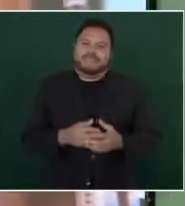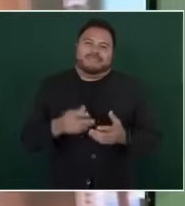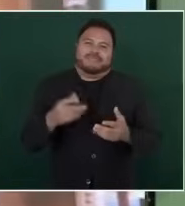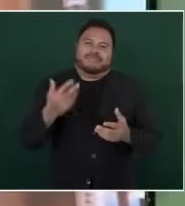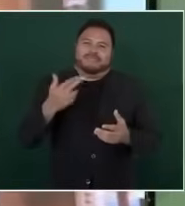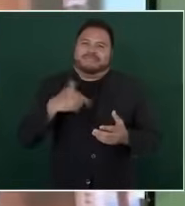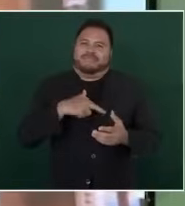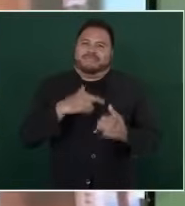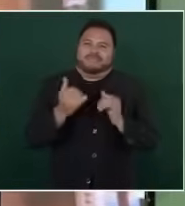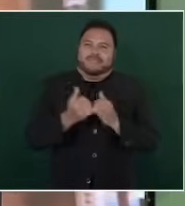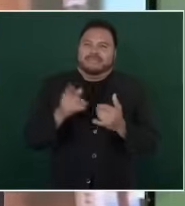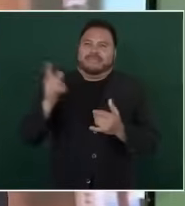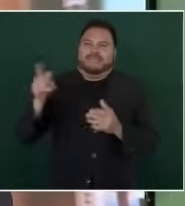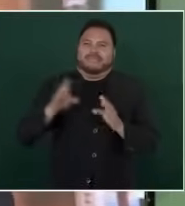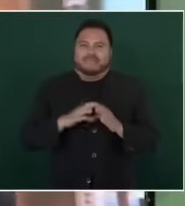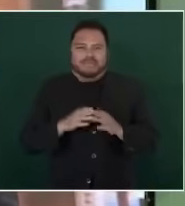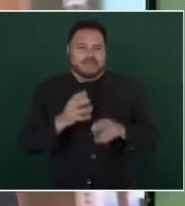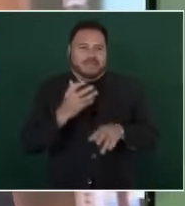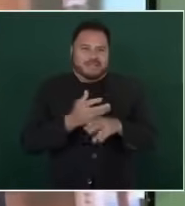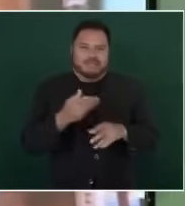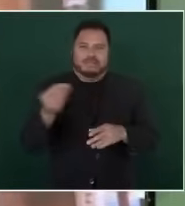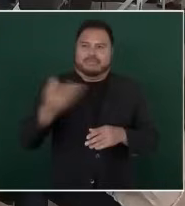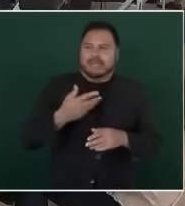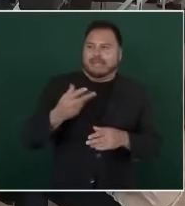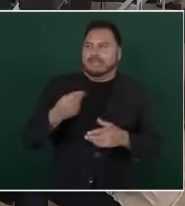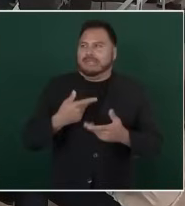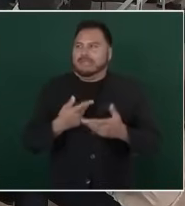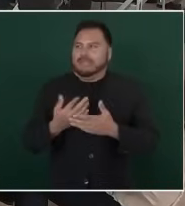igual. Qué barbaridad.